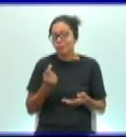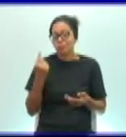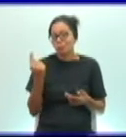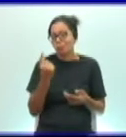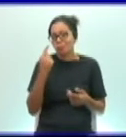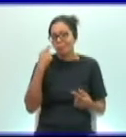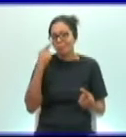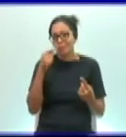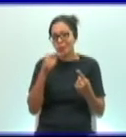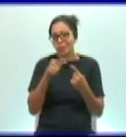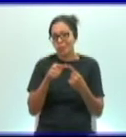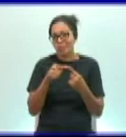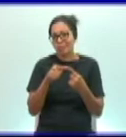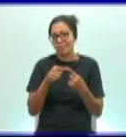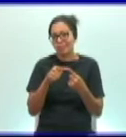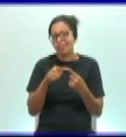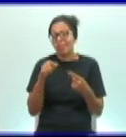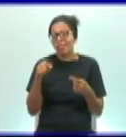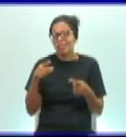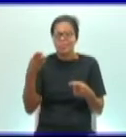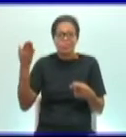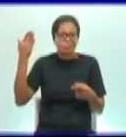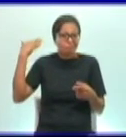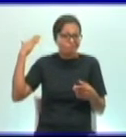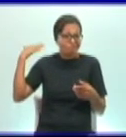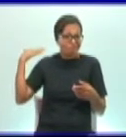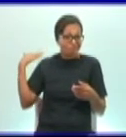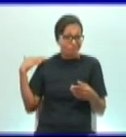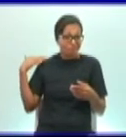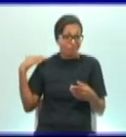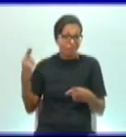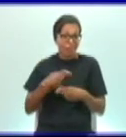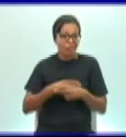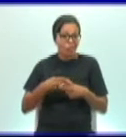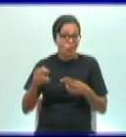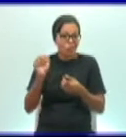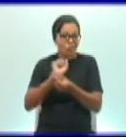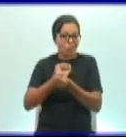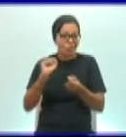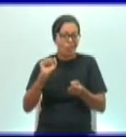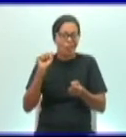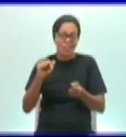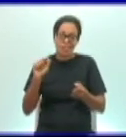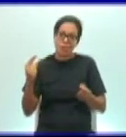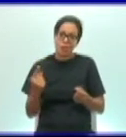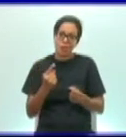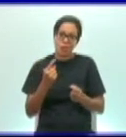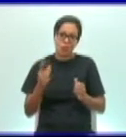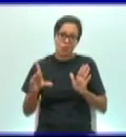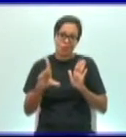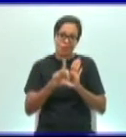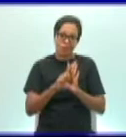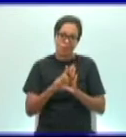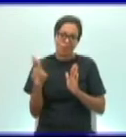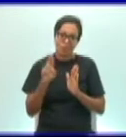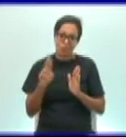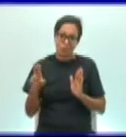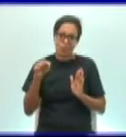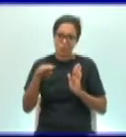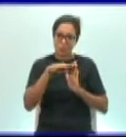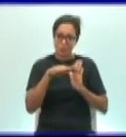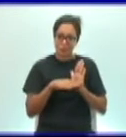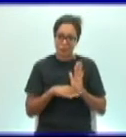objetivos trazados desde la historia masoverá, es una de las leyes revolucionarias que aparecían en el programa del Moncada. Se lleva a la